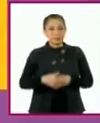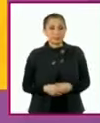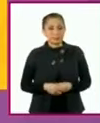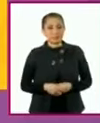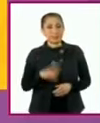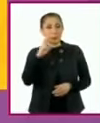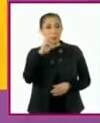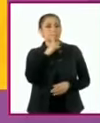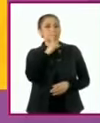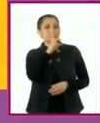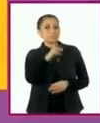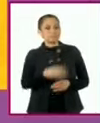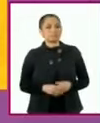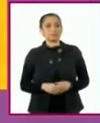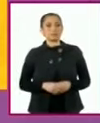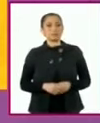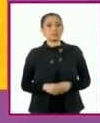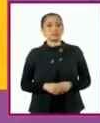Vayamos a resolverlas.